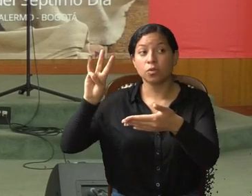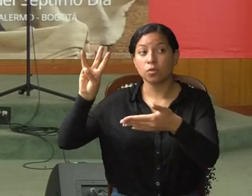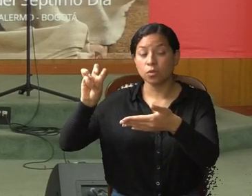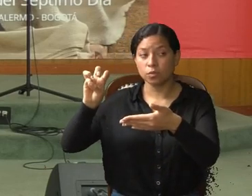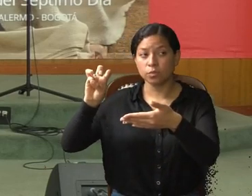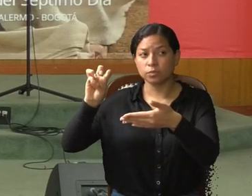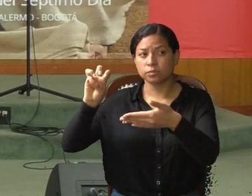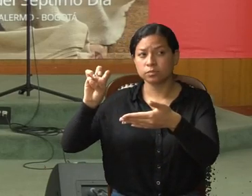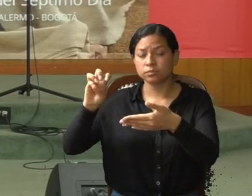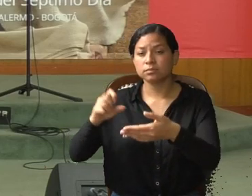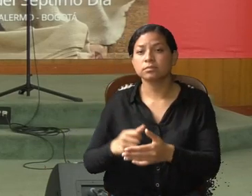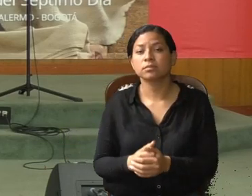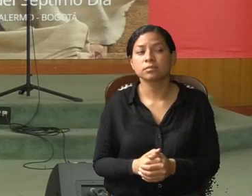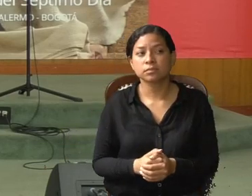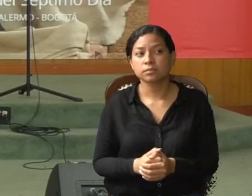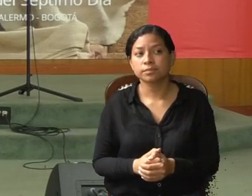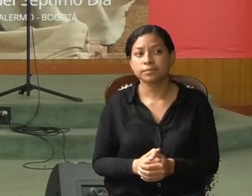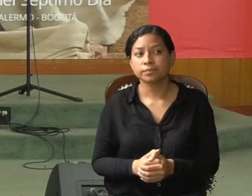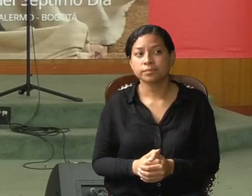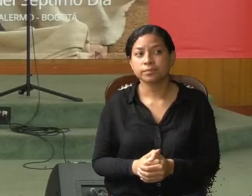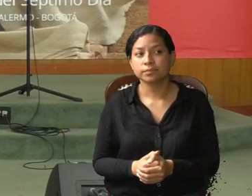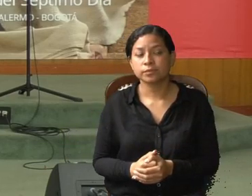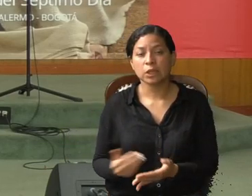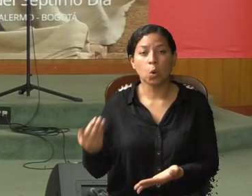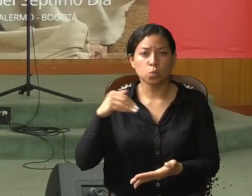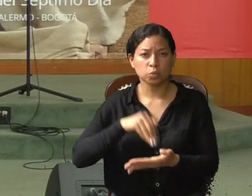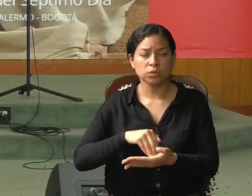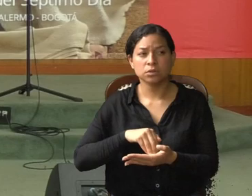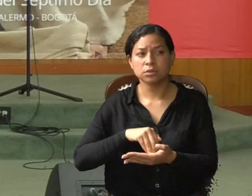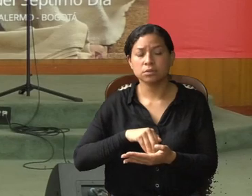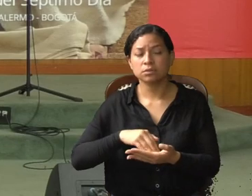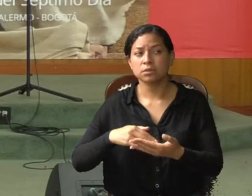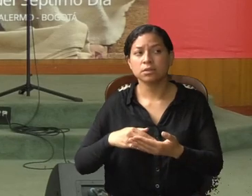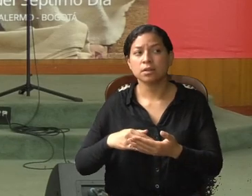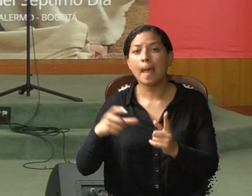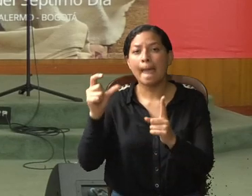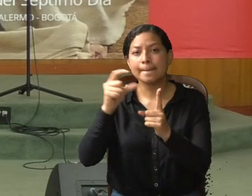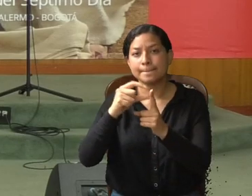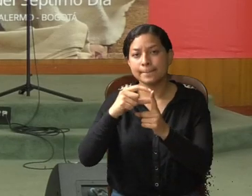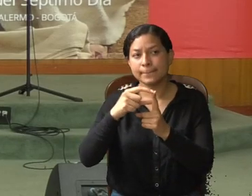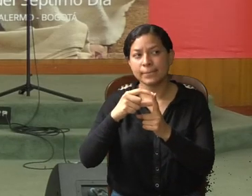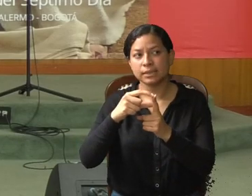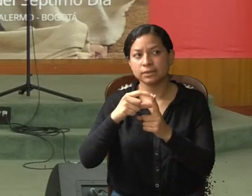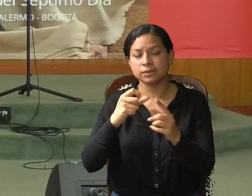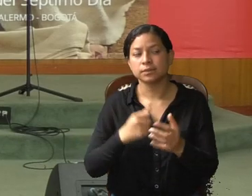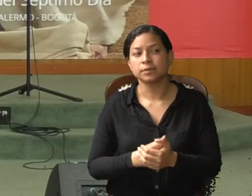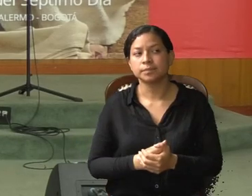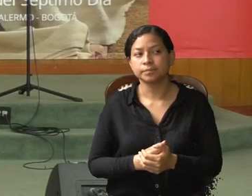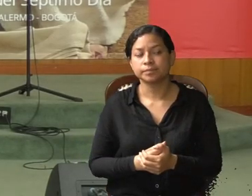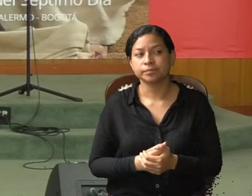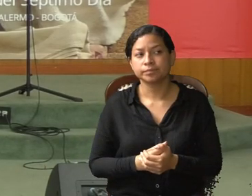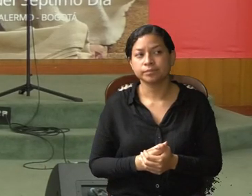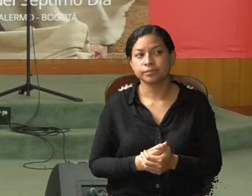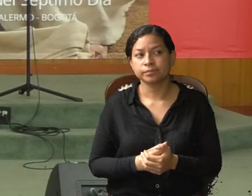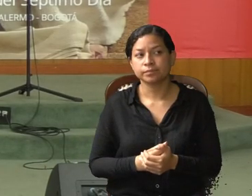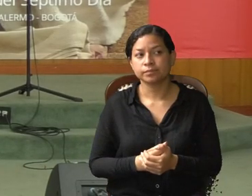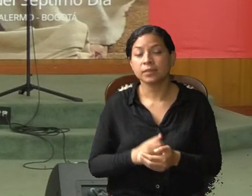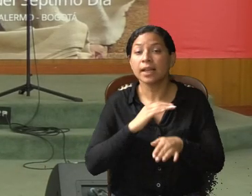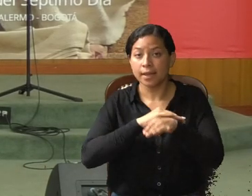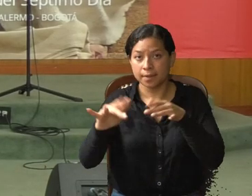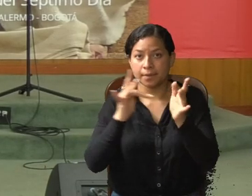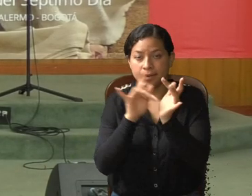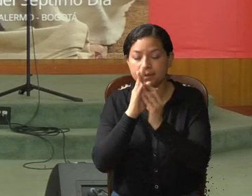palabras, que son tohu y wabohu, en el versículo 22? Les voy a invitar a que